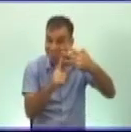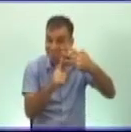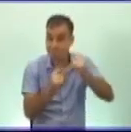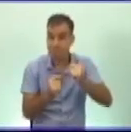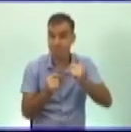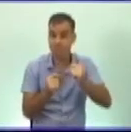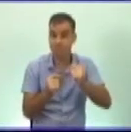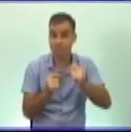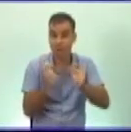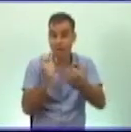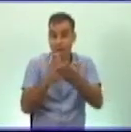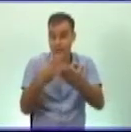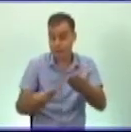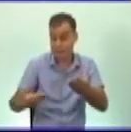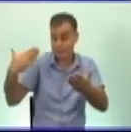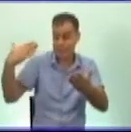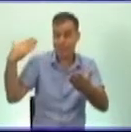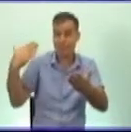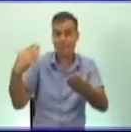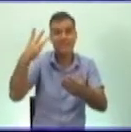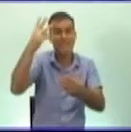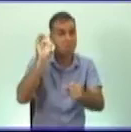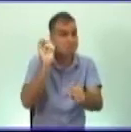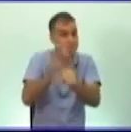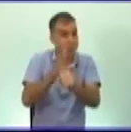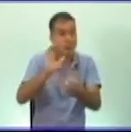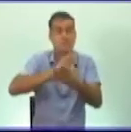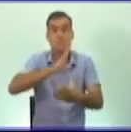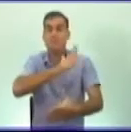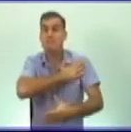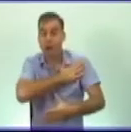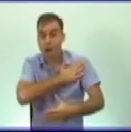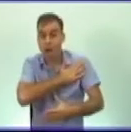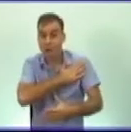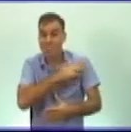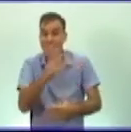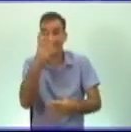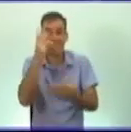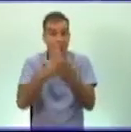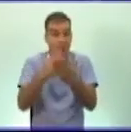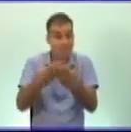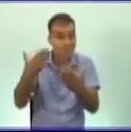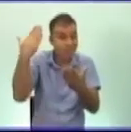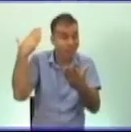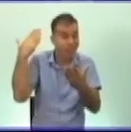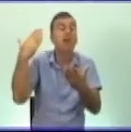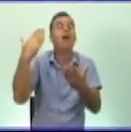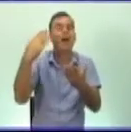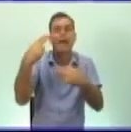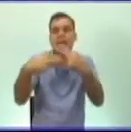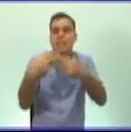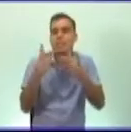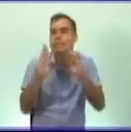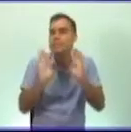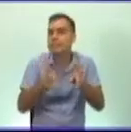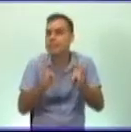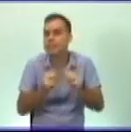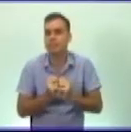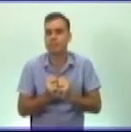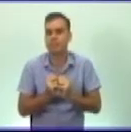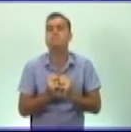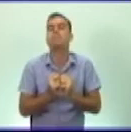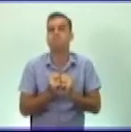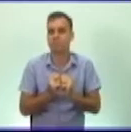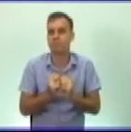primeros encuentros que tuvimos cuando comenzamos esta transmisión, se realizó una sistematización donde